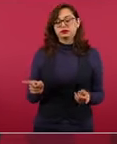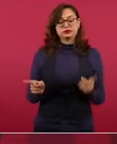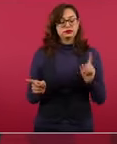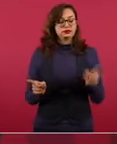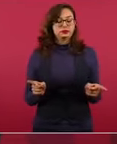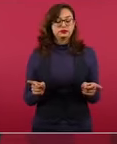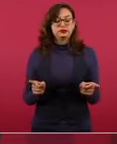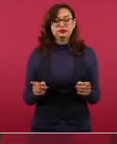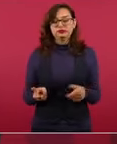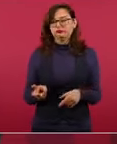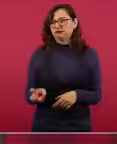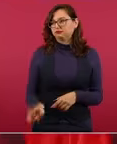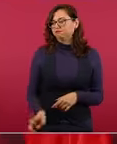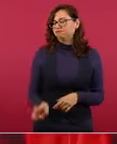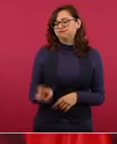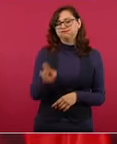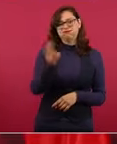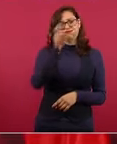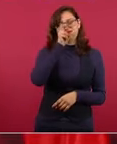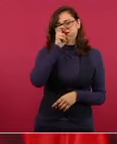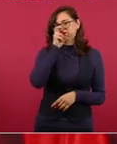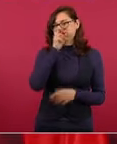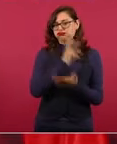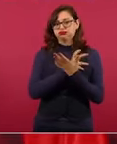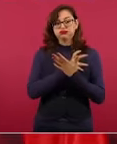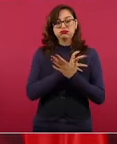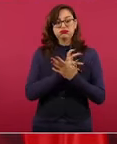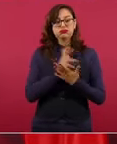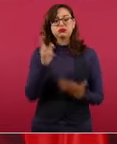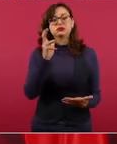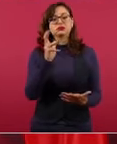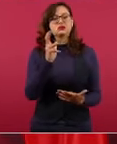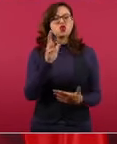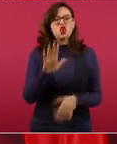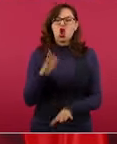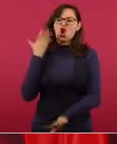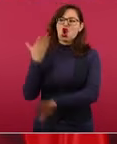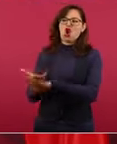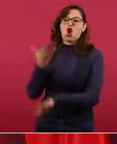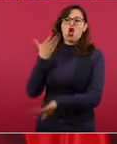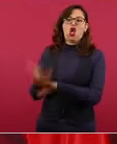más extremistas agarran de bandera